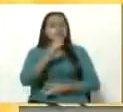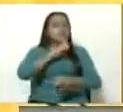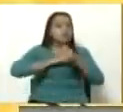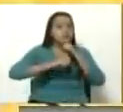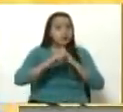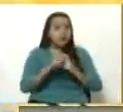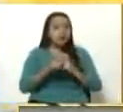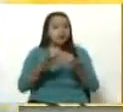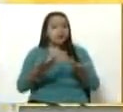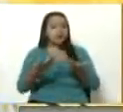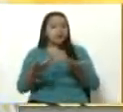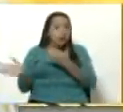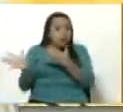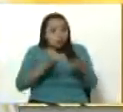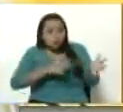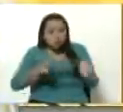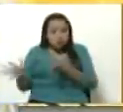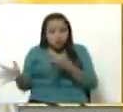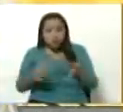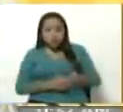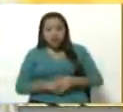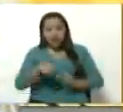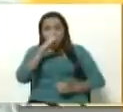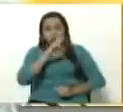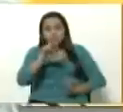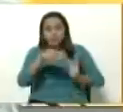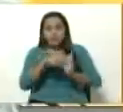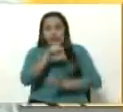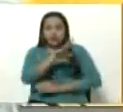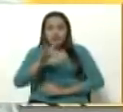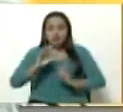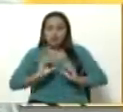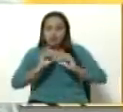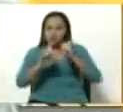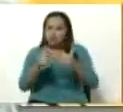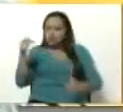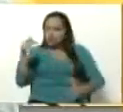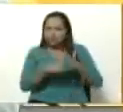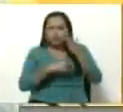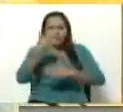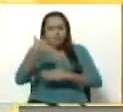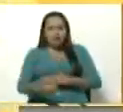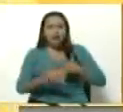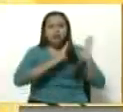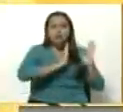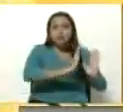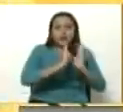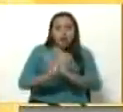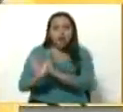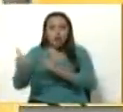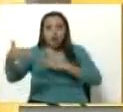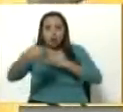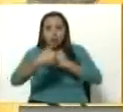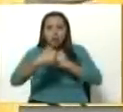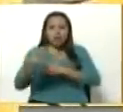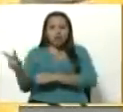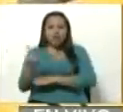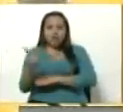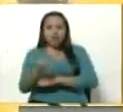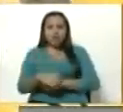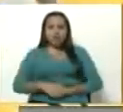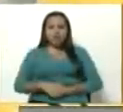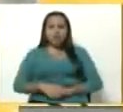de tempestades, que desde 2015 comenzó profundamente un plan sistemático con la